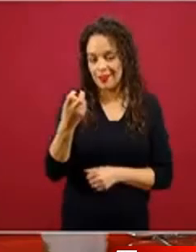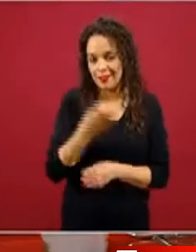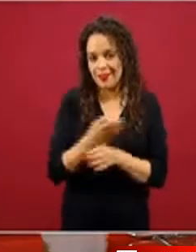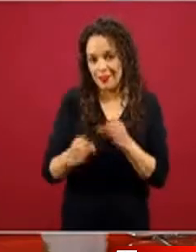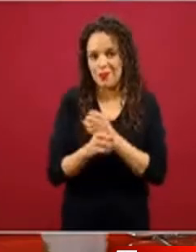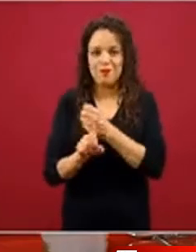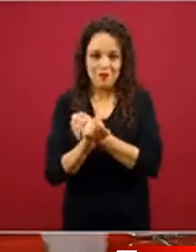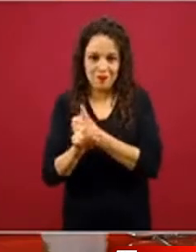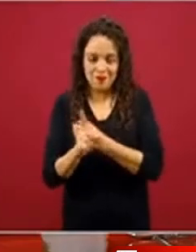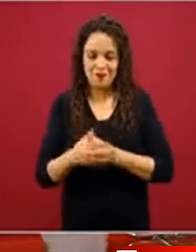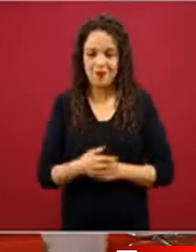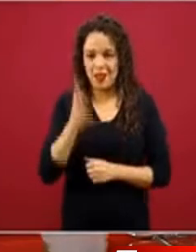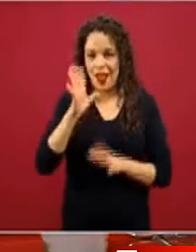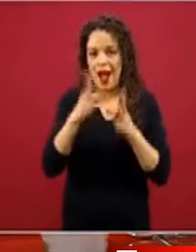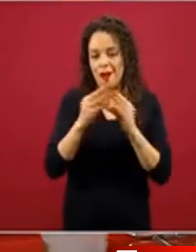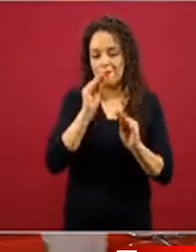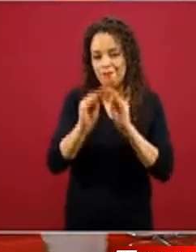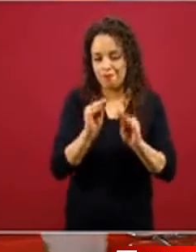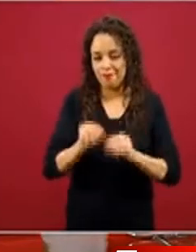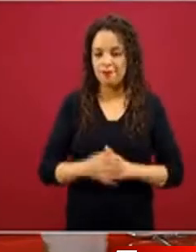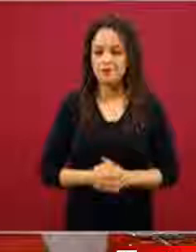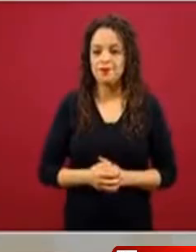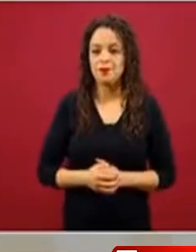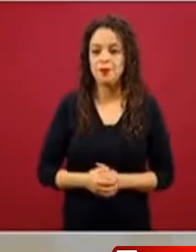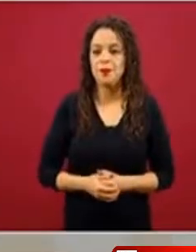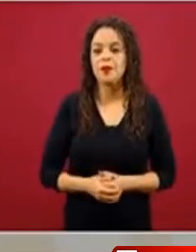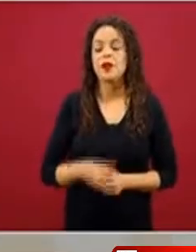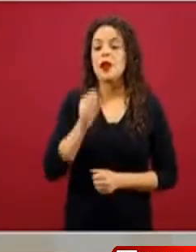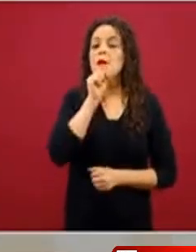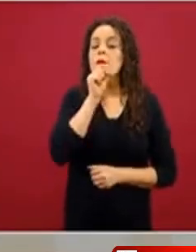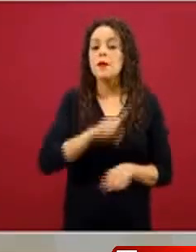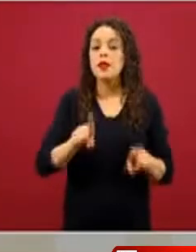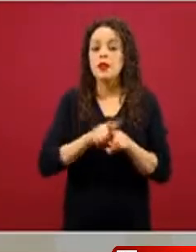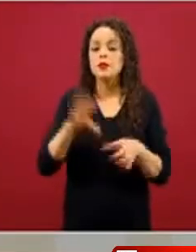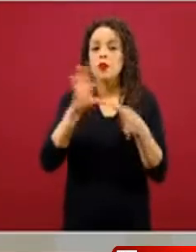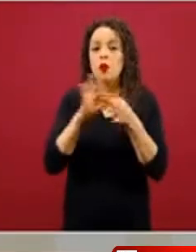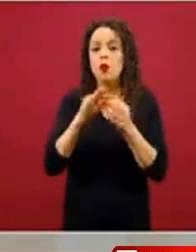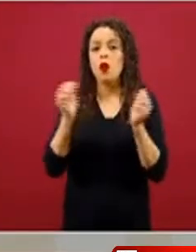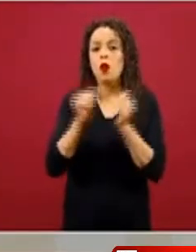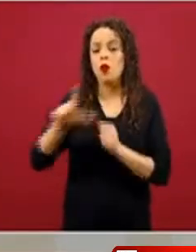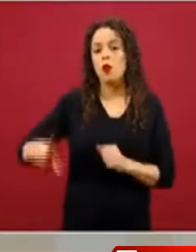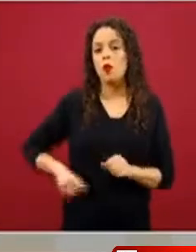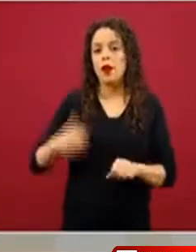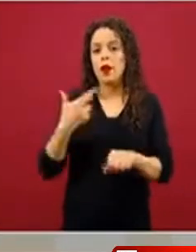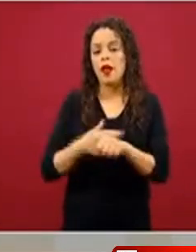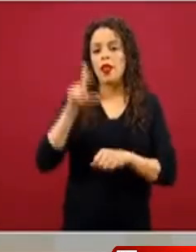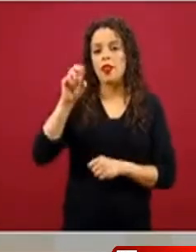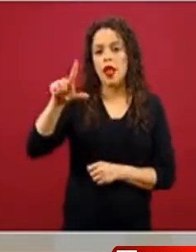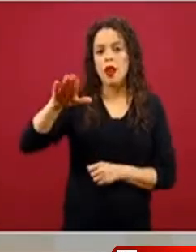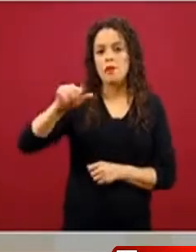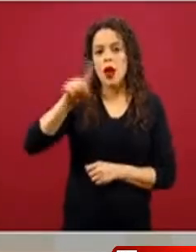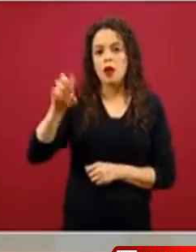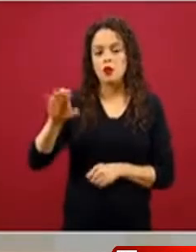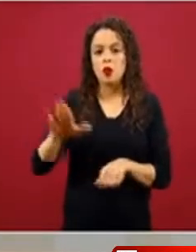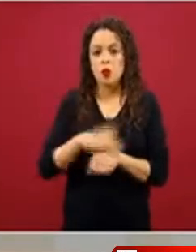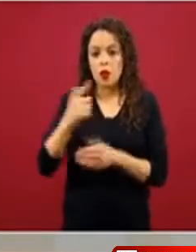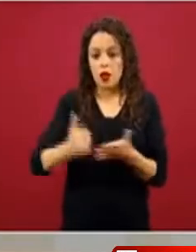Otros ejemplos, también conversamos con el gobernador Alfredo del Mazo ante un panorama donde la Ciudad de